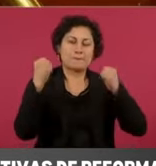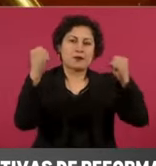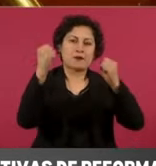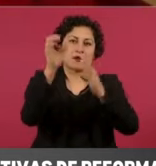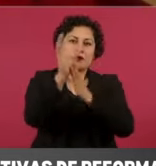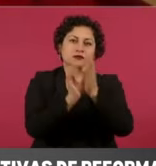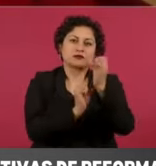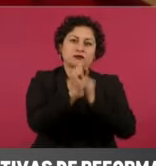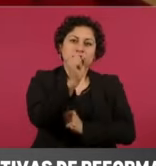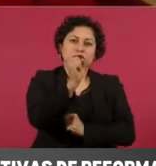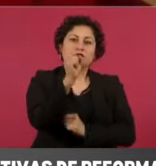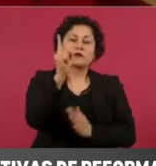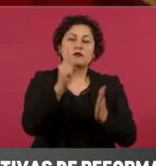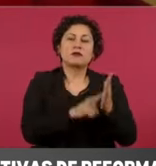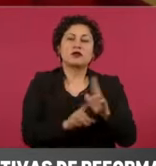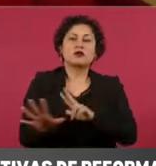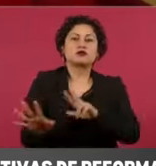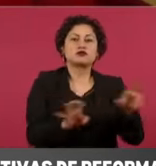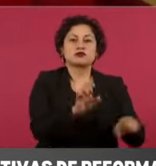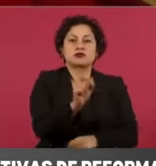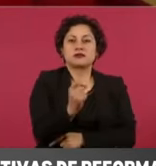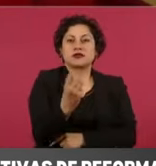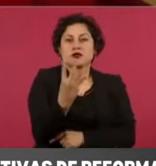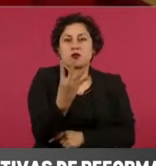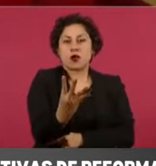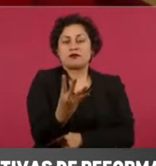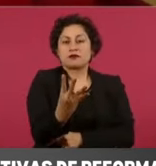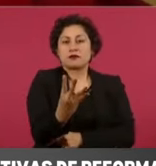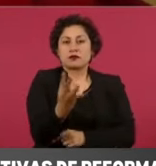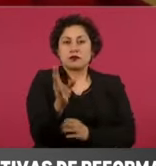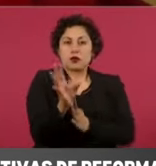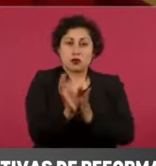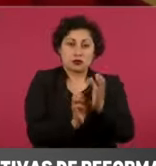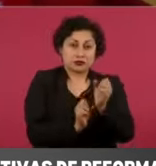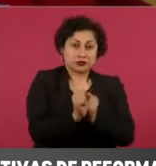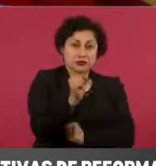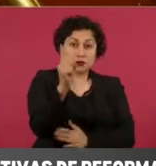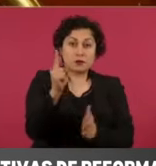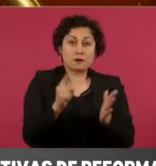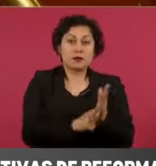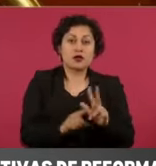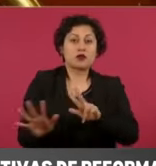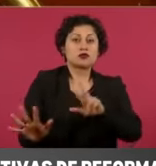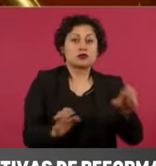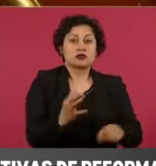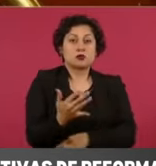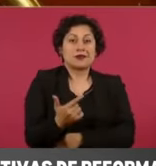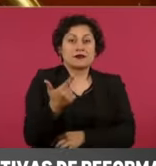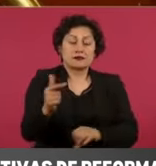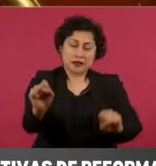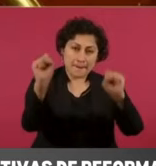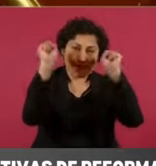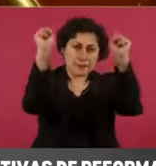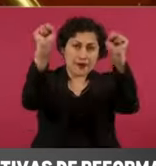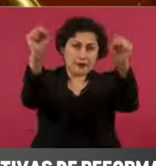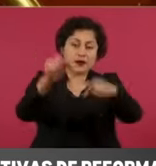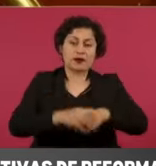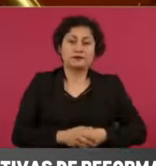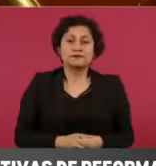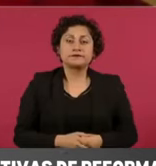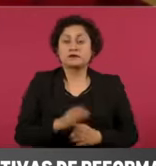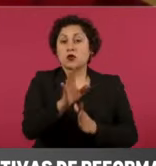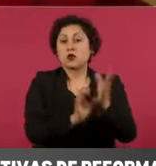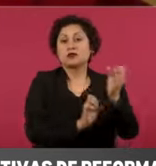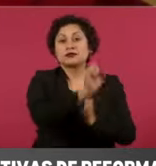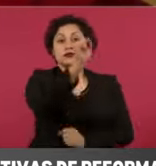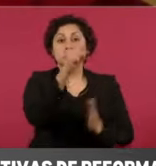1824, que viva la Constitución de 1857, que viva la Constitución